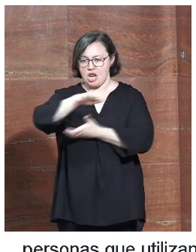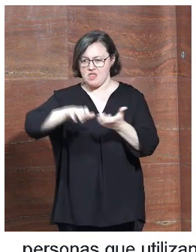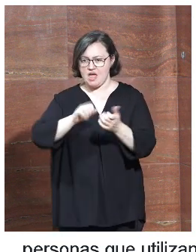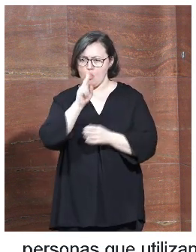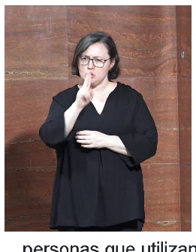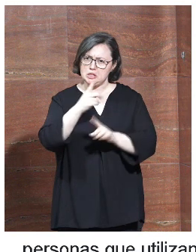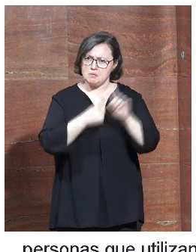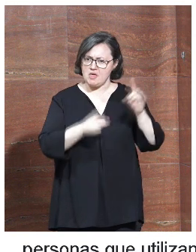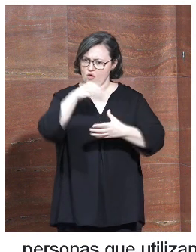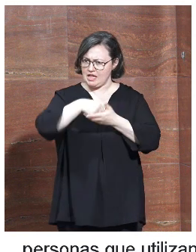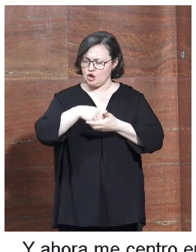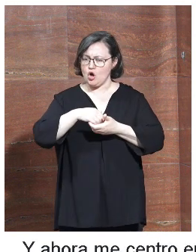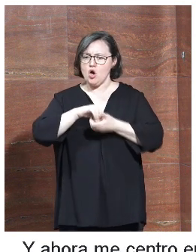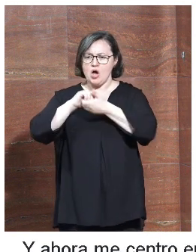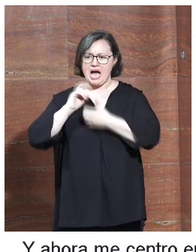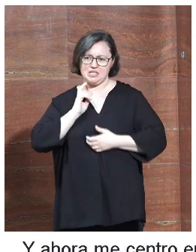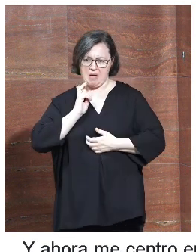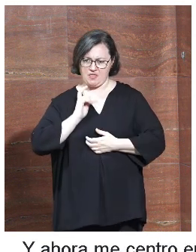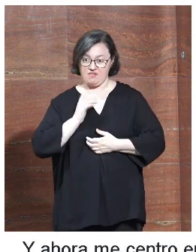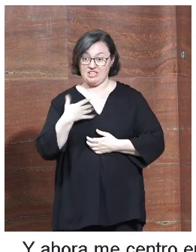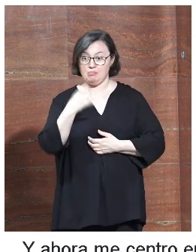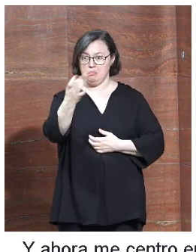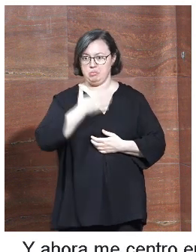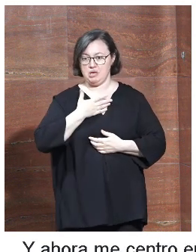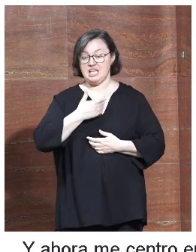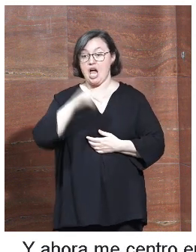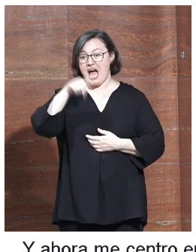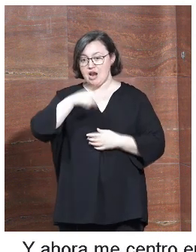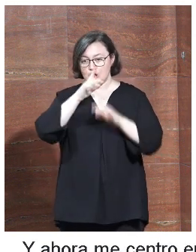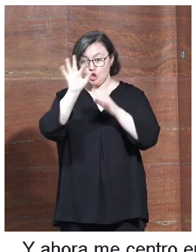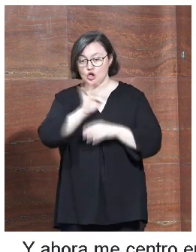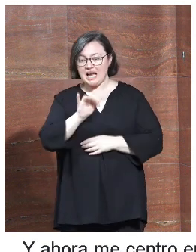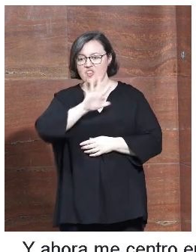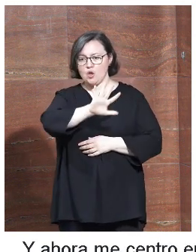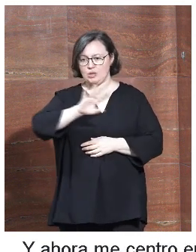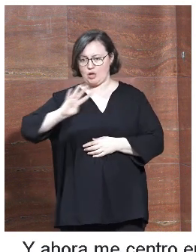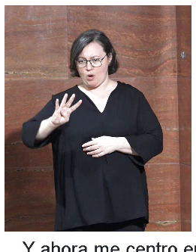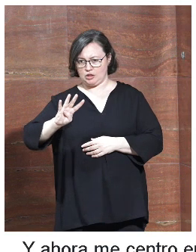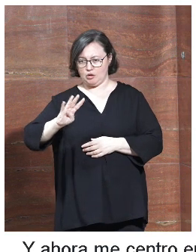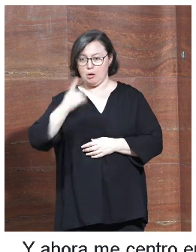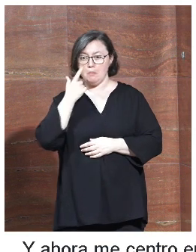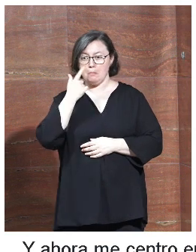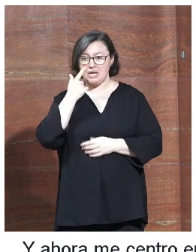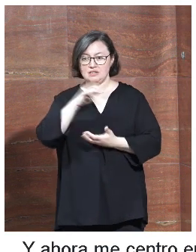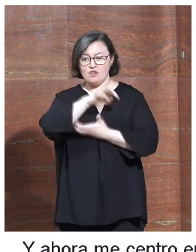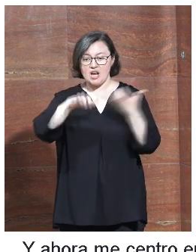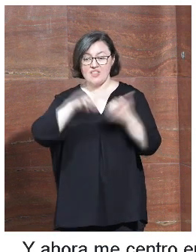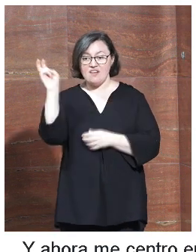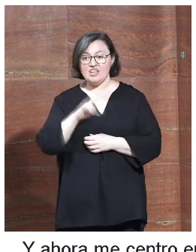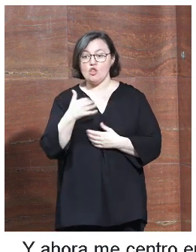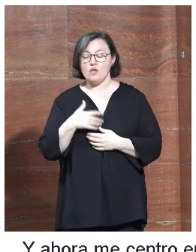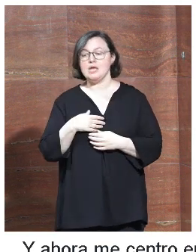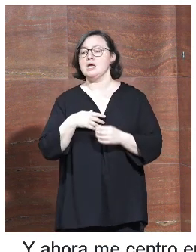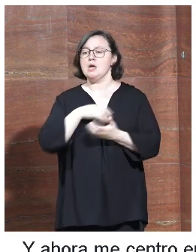medio. Hoy me ha entrado un caso más de violencia, así que son 54, pero como podéis observar, el grueso de la violencia lo tenemos en la